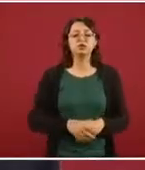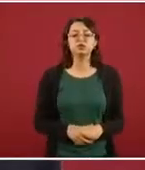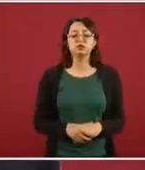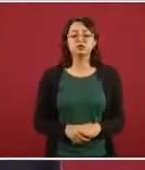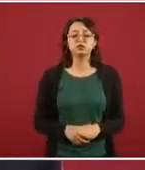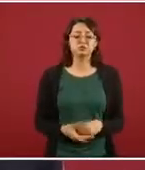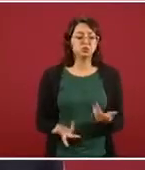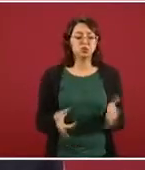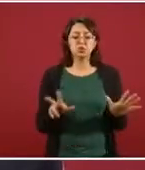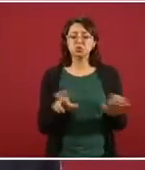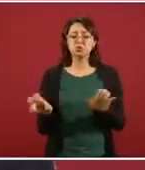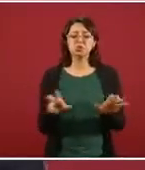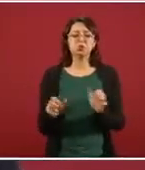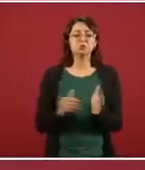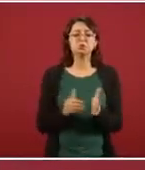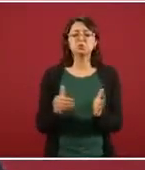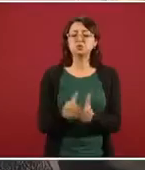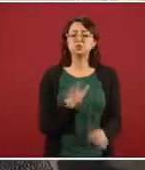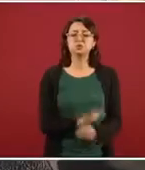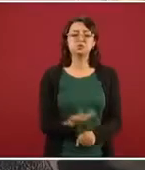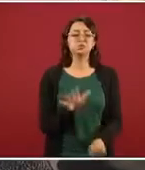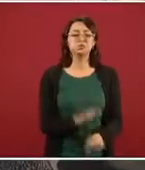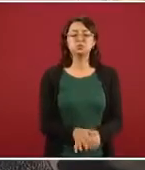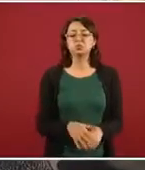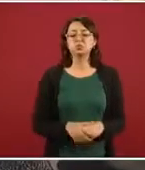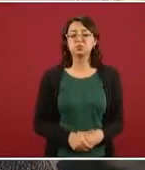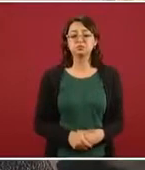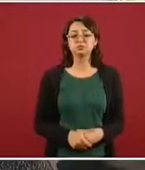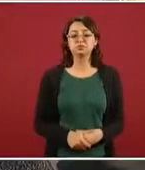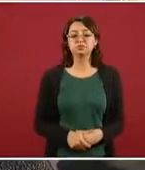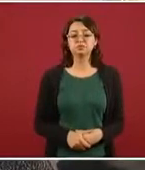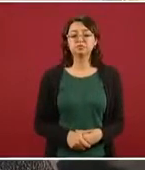800 millones. Y aquí estamos hablando